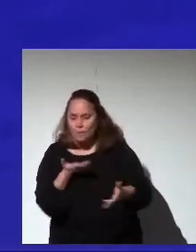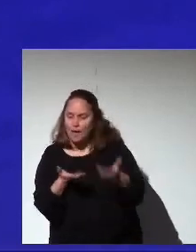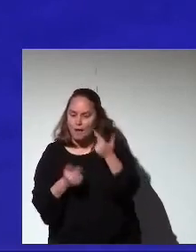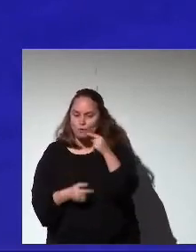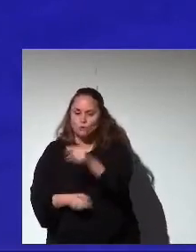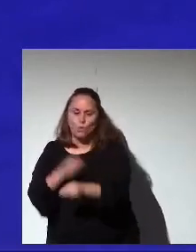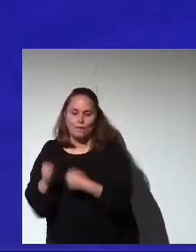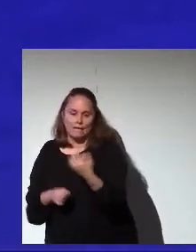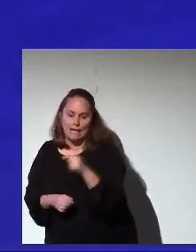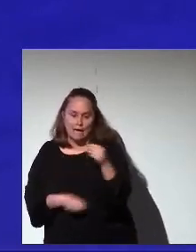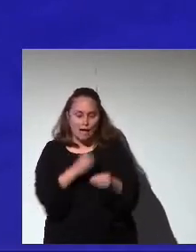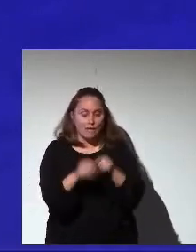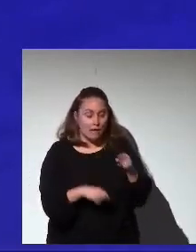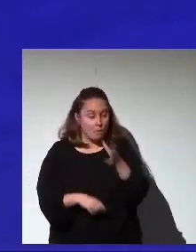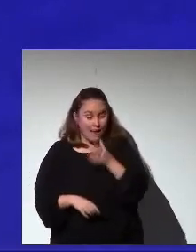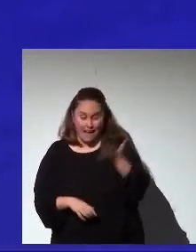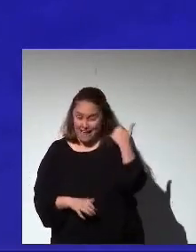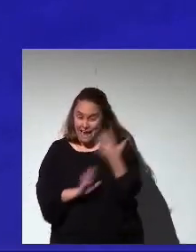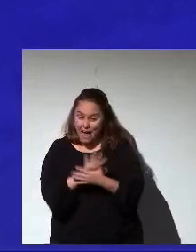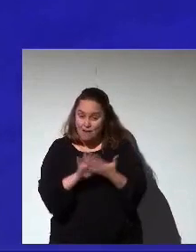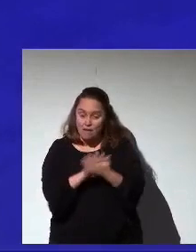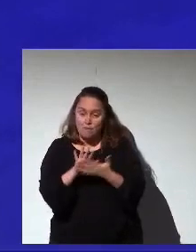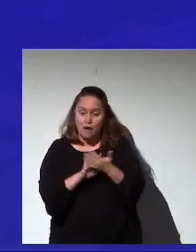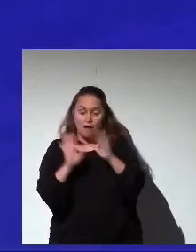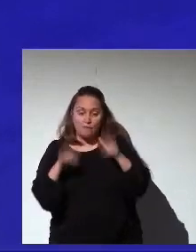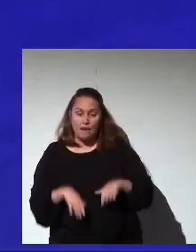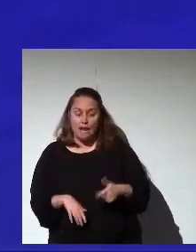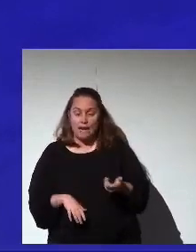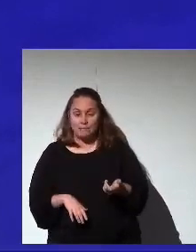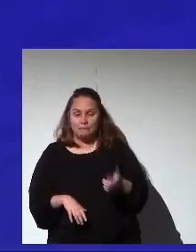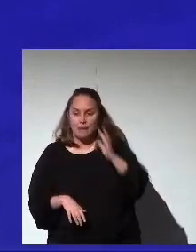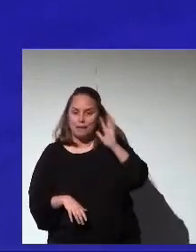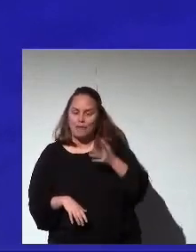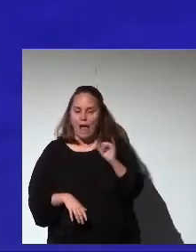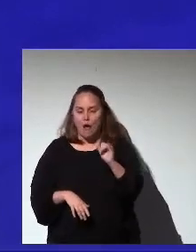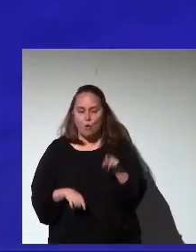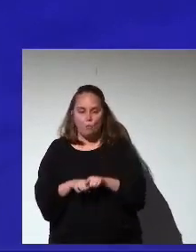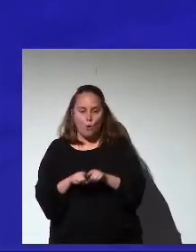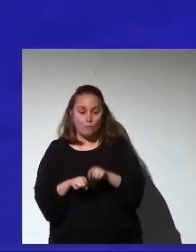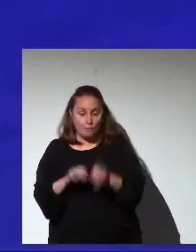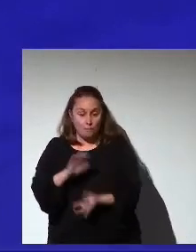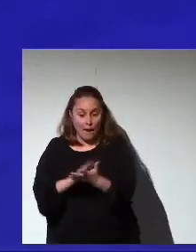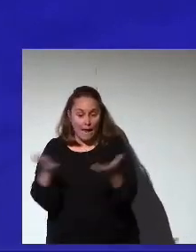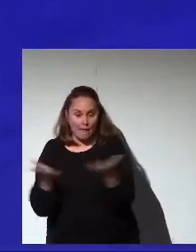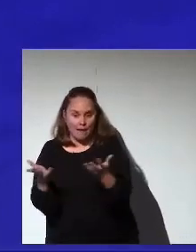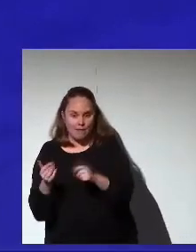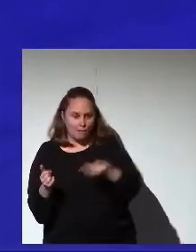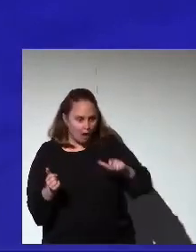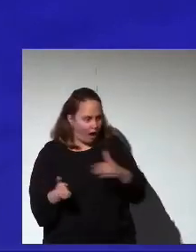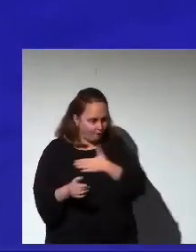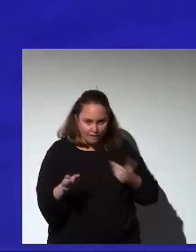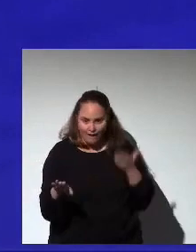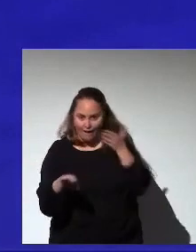para evitar lo que algún compañero llamaba ayer el turismo de emergencias, que eso se ve en muchísimos casos,